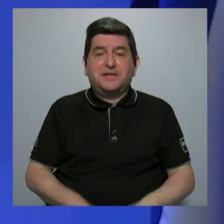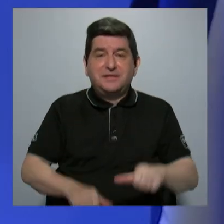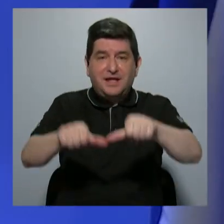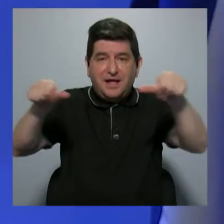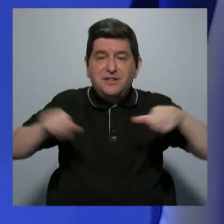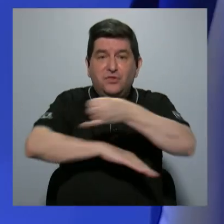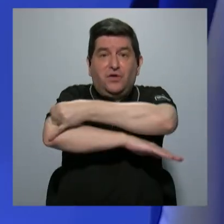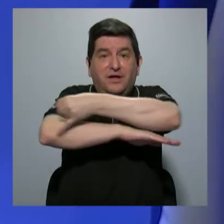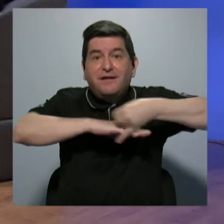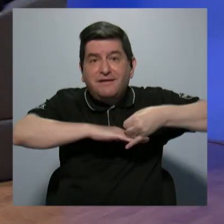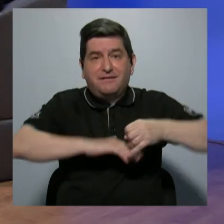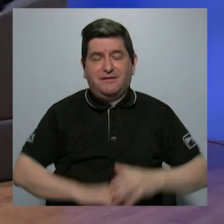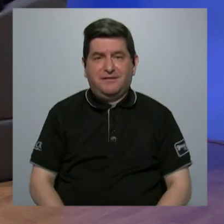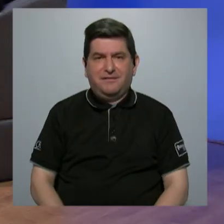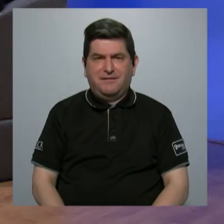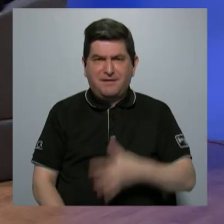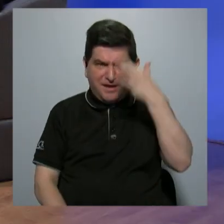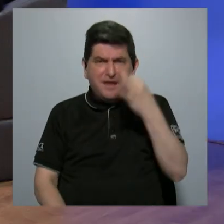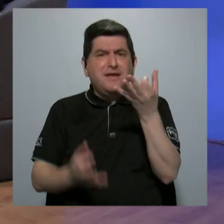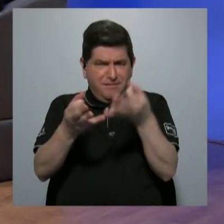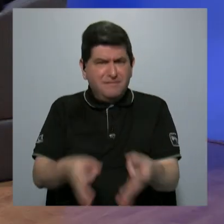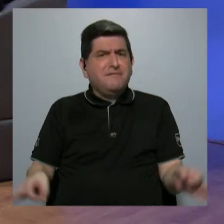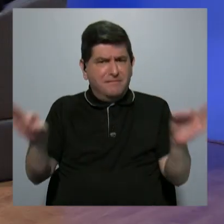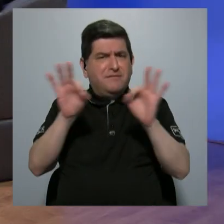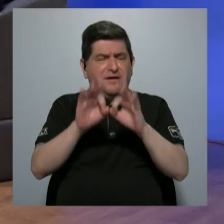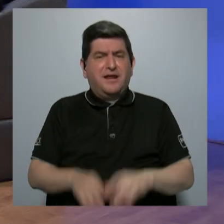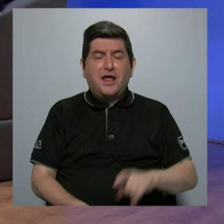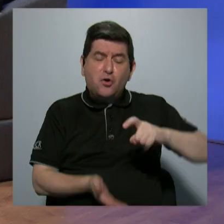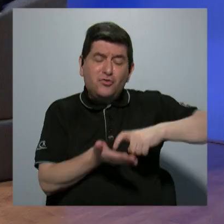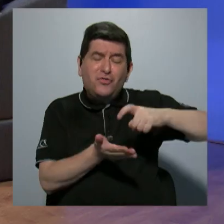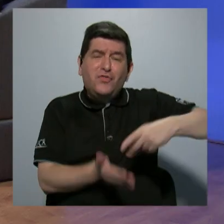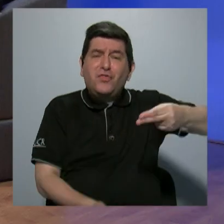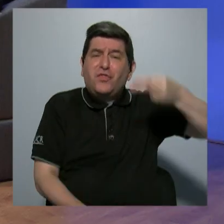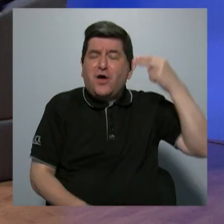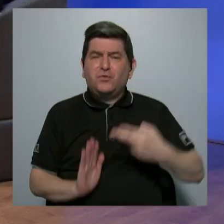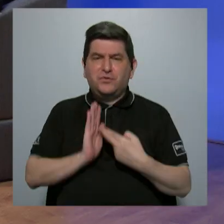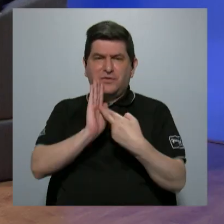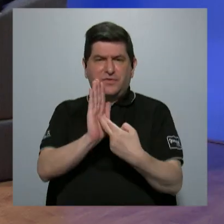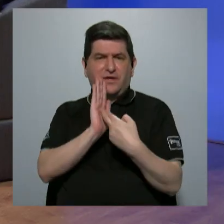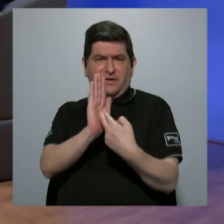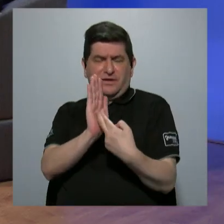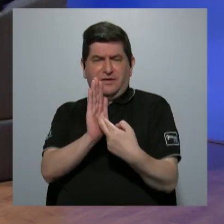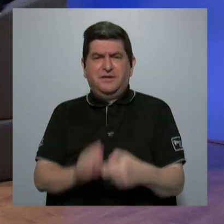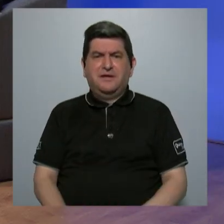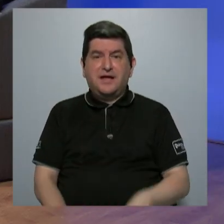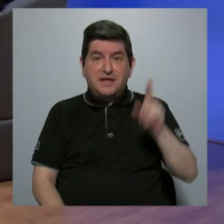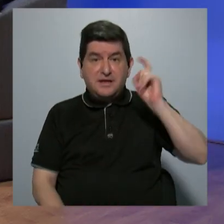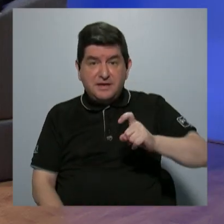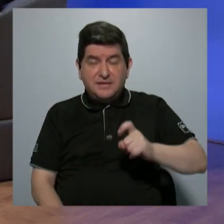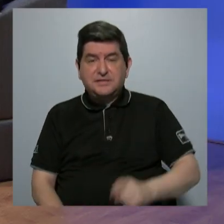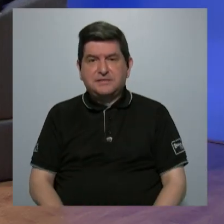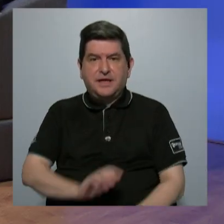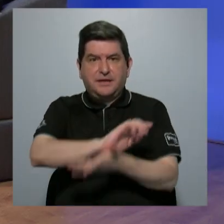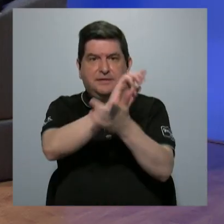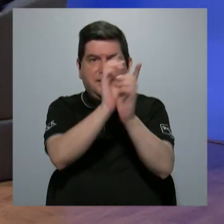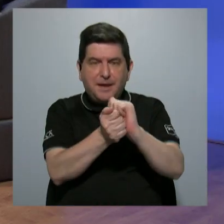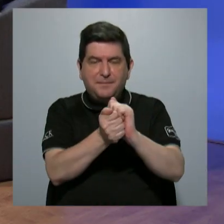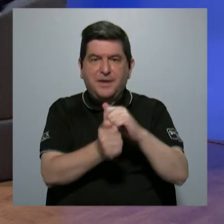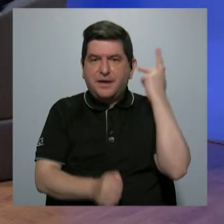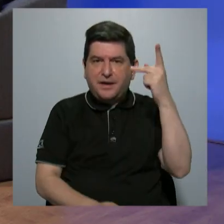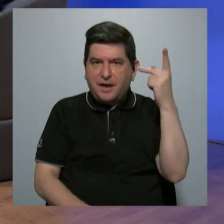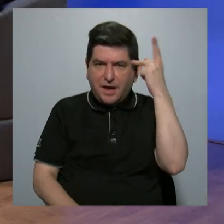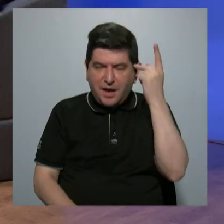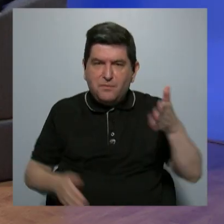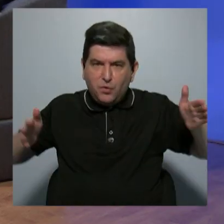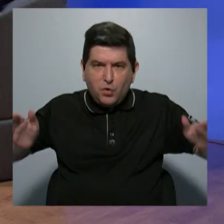de ingeniería. Y creo que esto es importante porque hay una deuda histórica de representación que necesitamos convertir también en una política